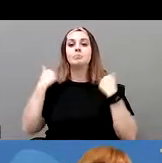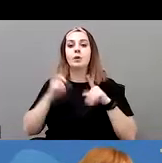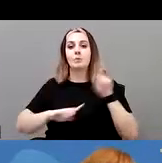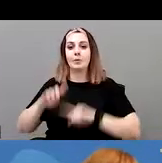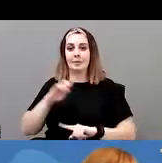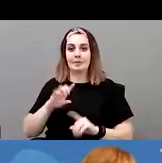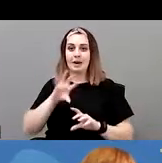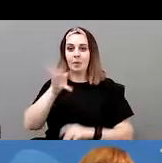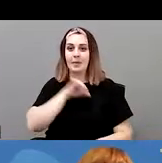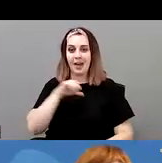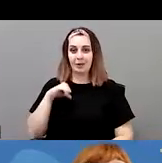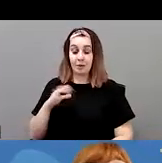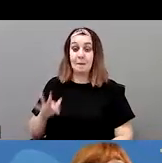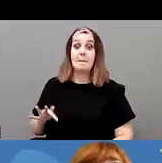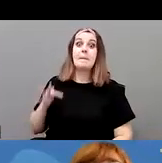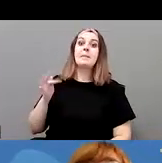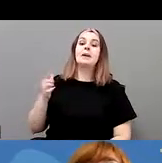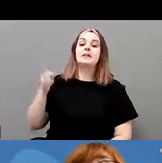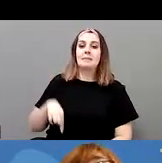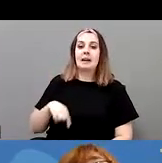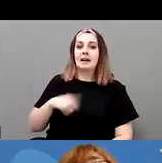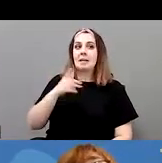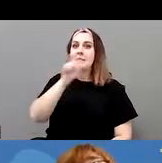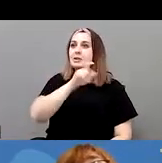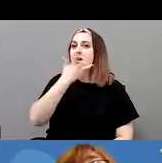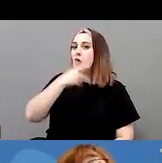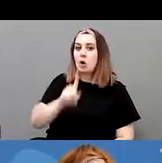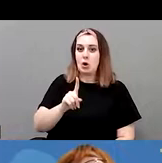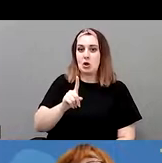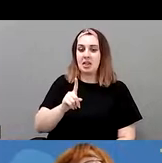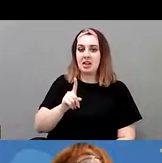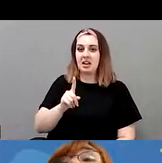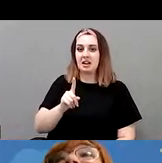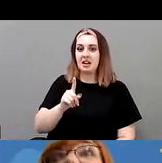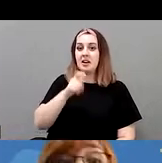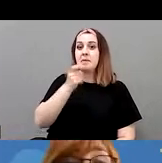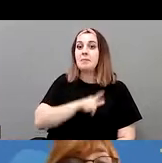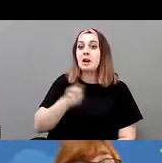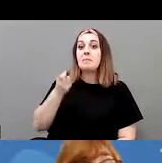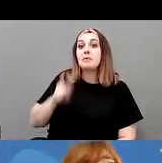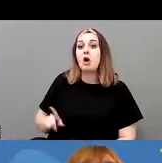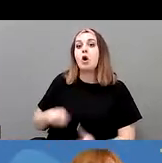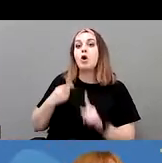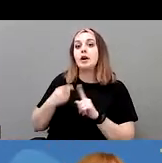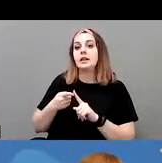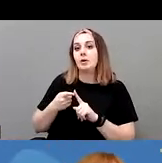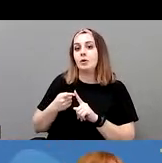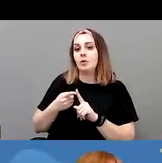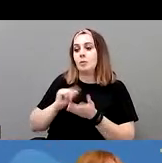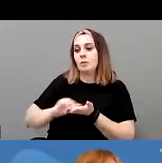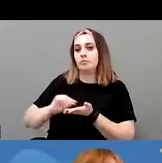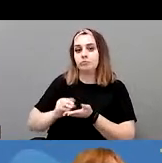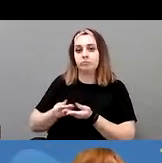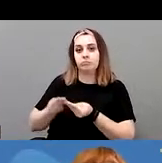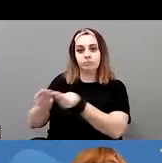Unido, también lo mencionaba Soraya, al desconocimiento que muchas veces tienen los profesionales a la hora de prescribirlos. Y con esto nos